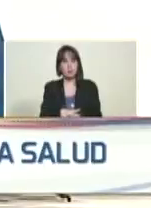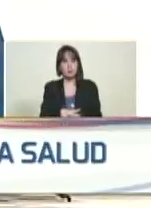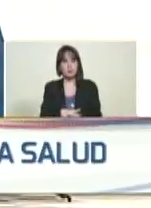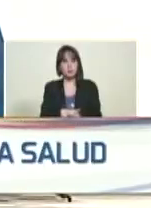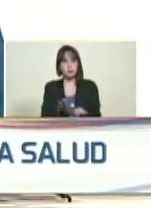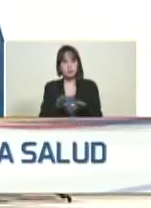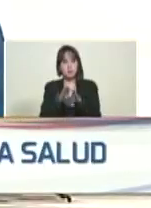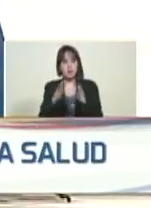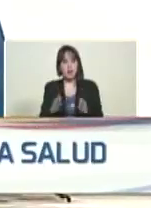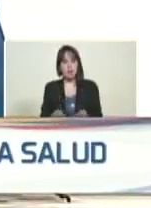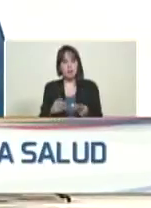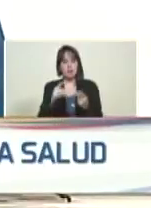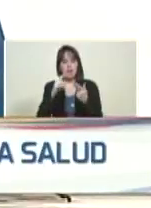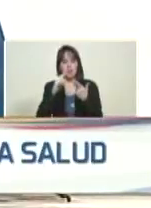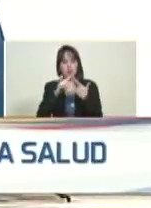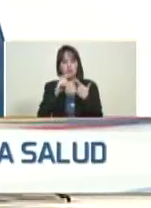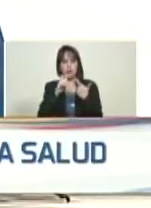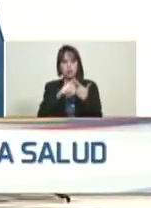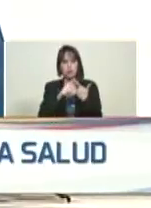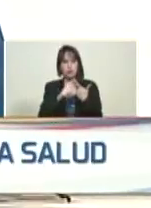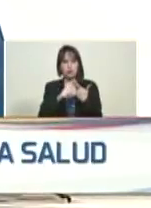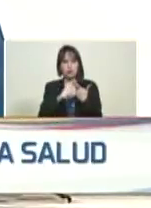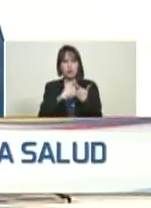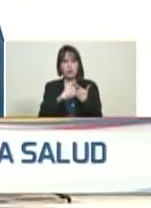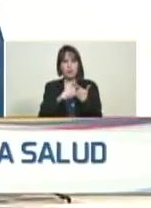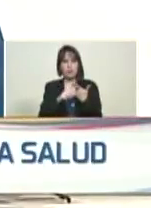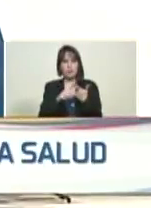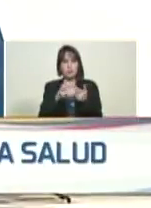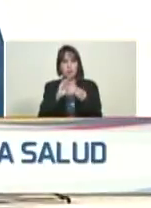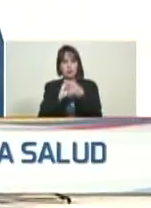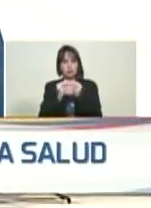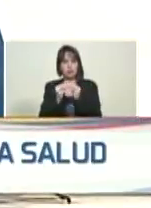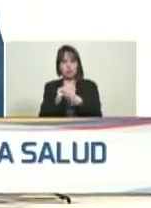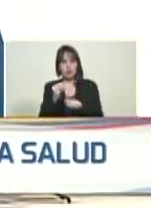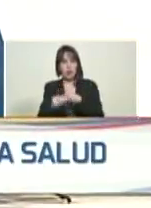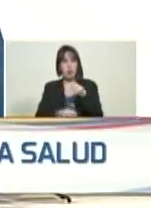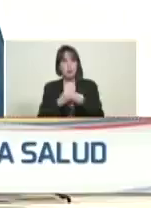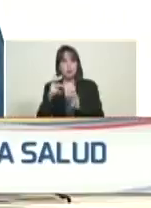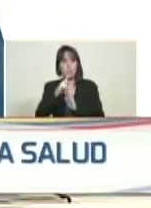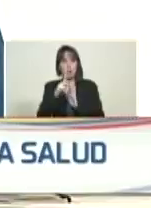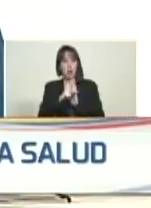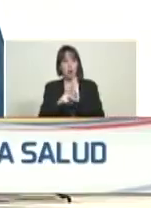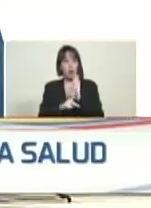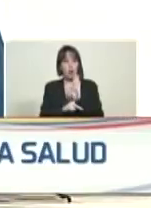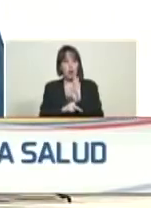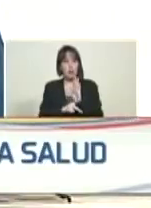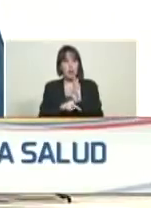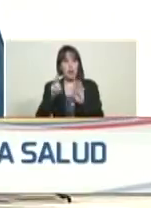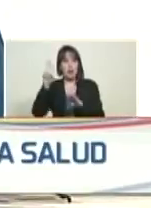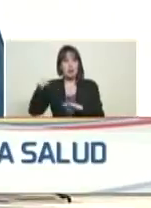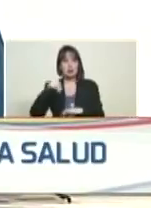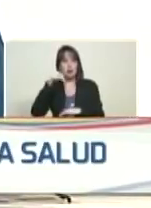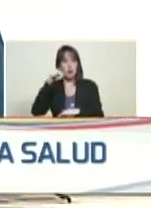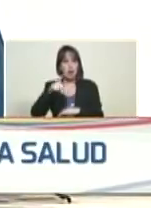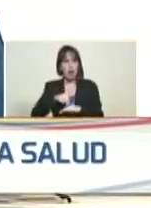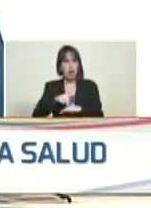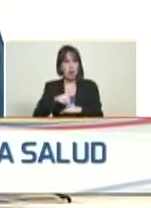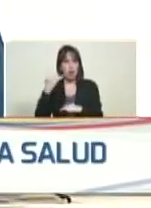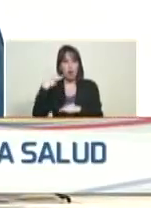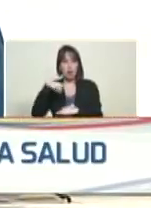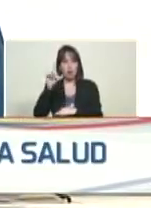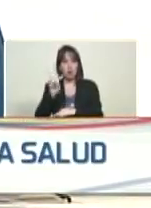mesa número 2 está el tema de la elaboración y unificación de programas y protocolos nacionales